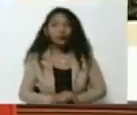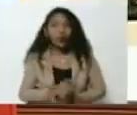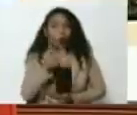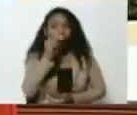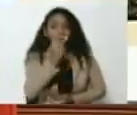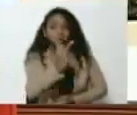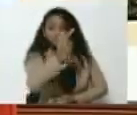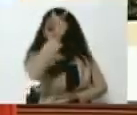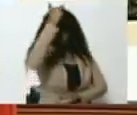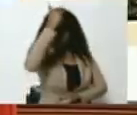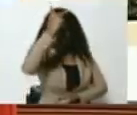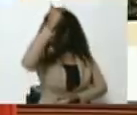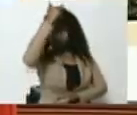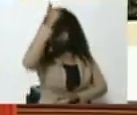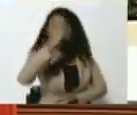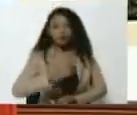Taret!